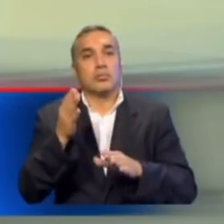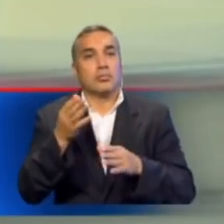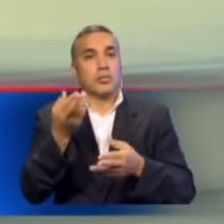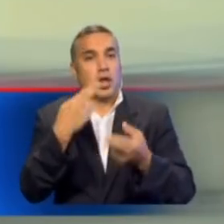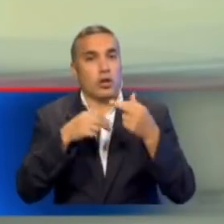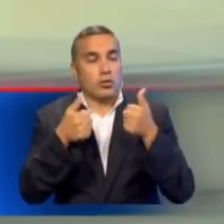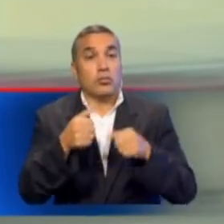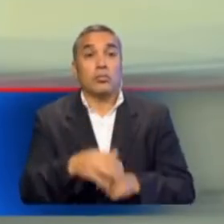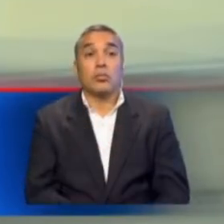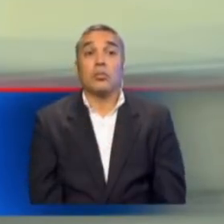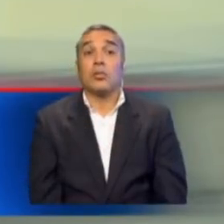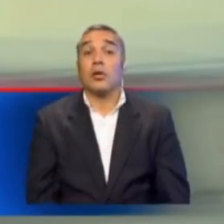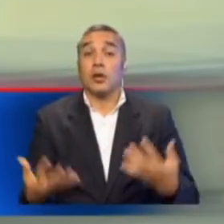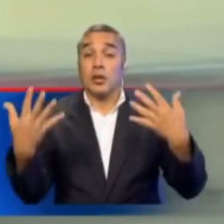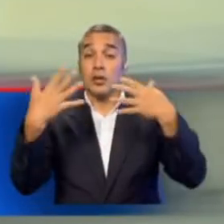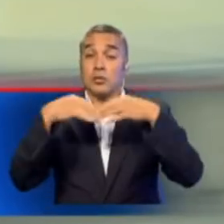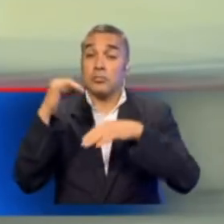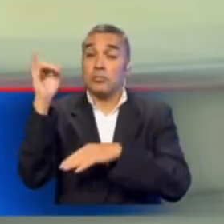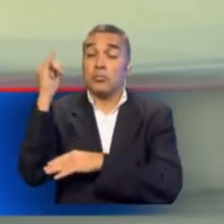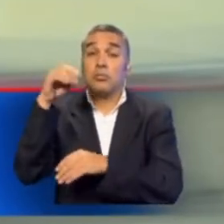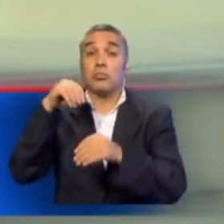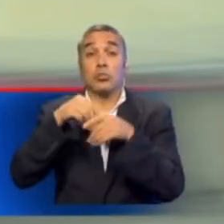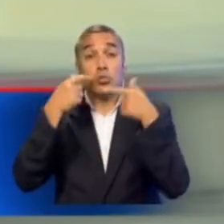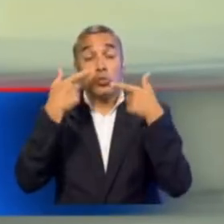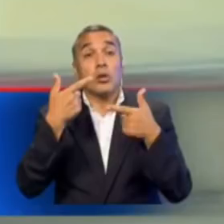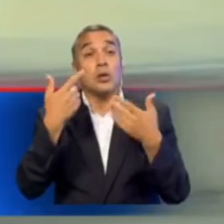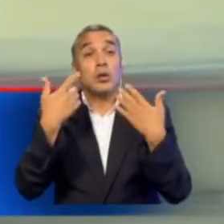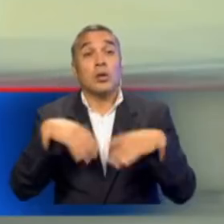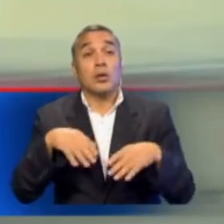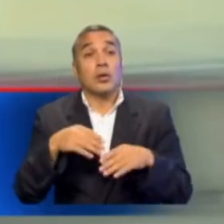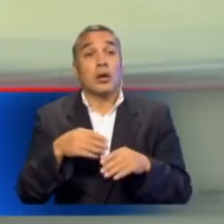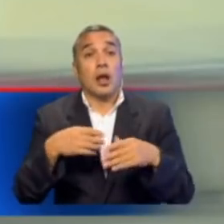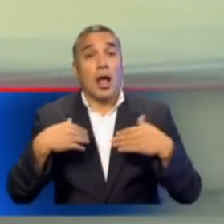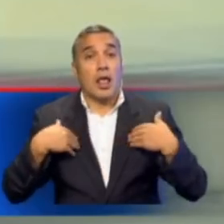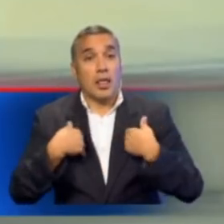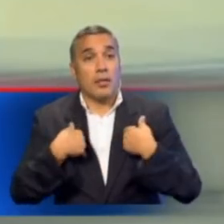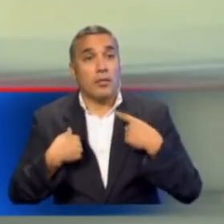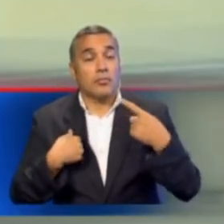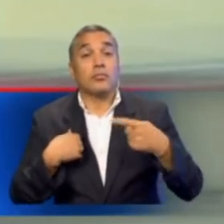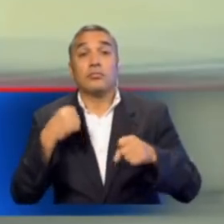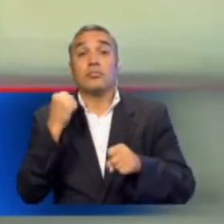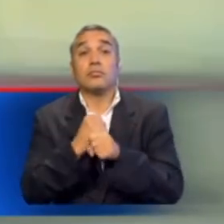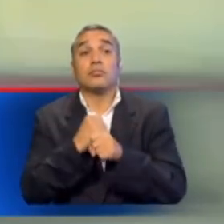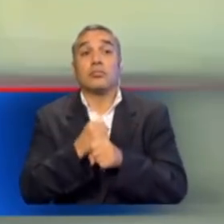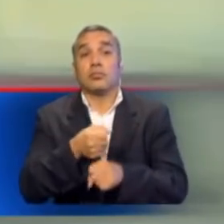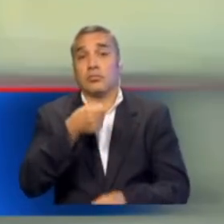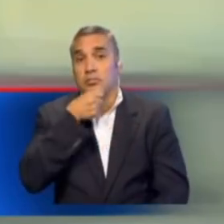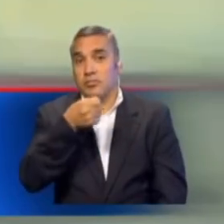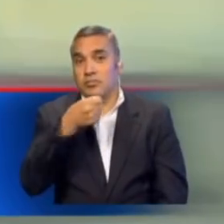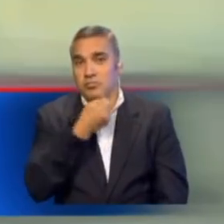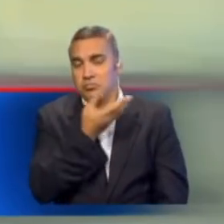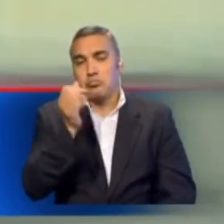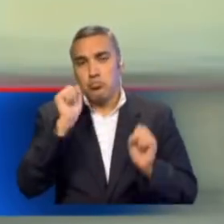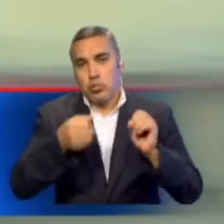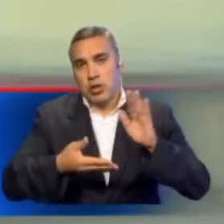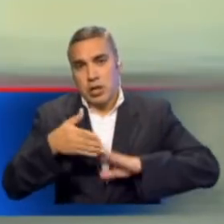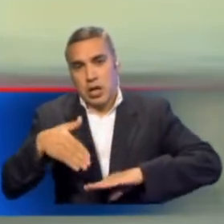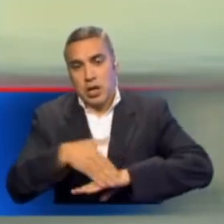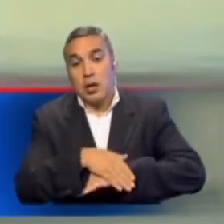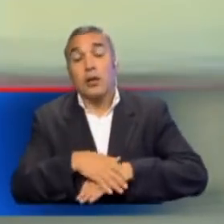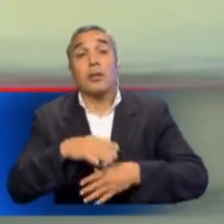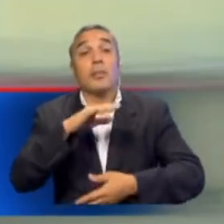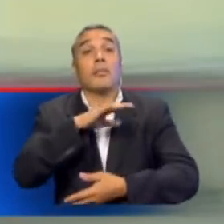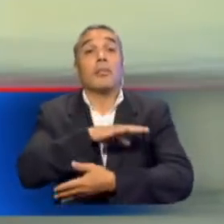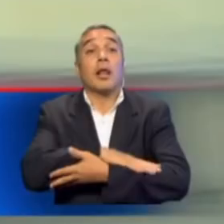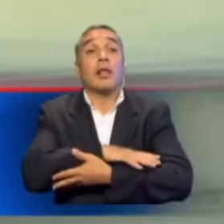comercialización, industrias y comercios relacionados al cuidado de crianzas de animales, trabajadores de los medios de comunicación,